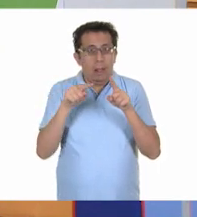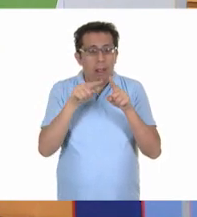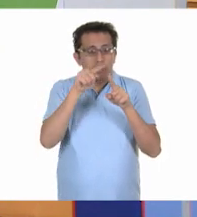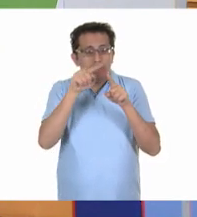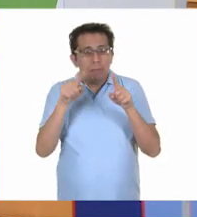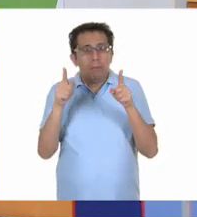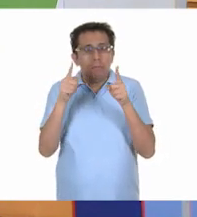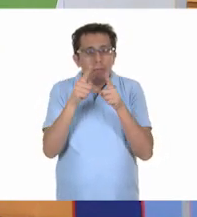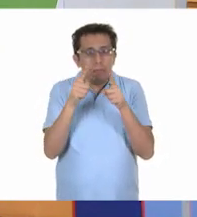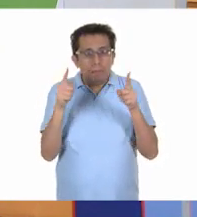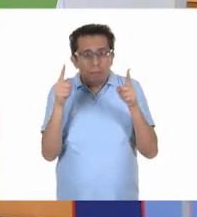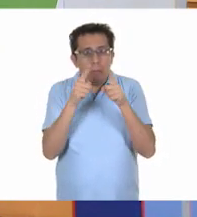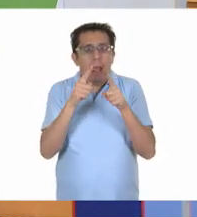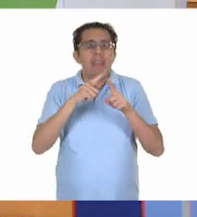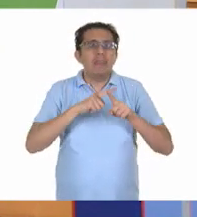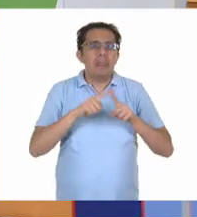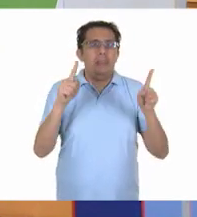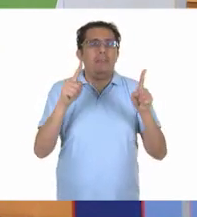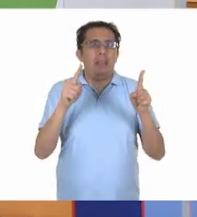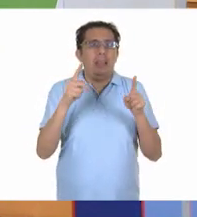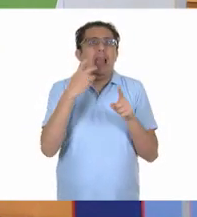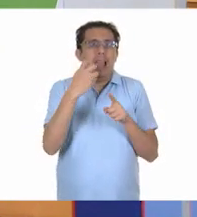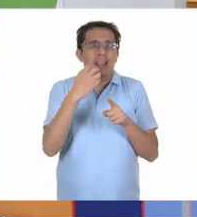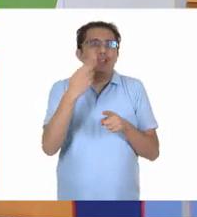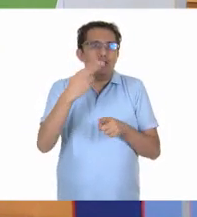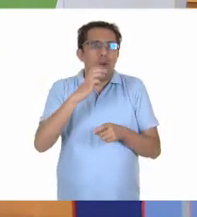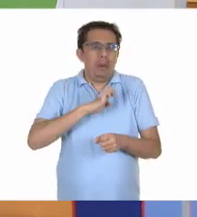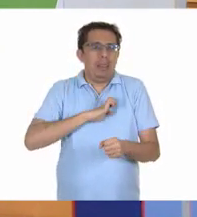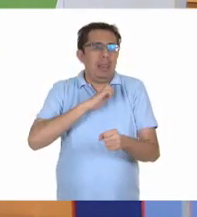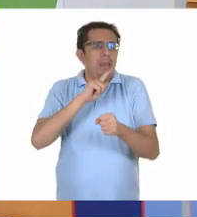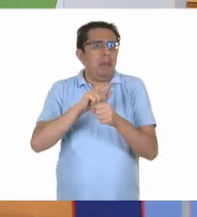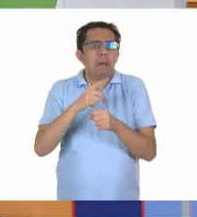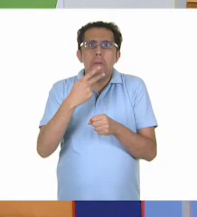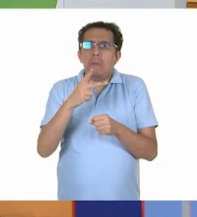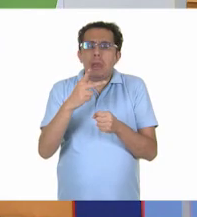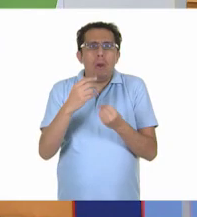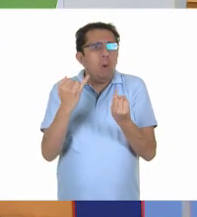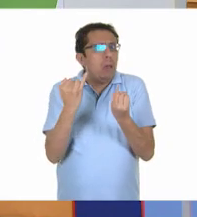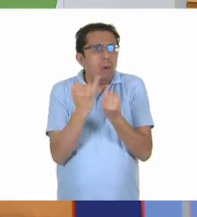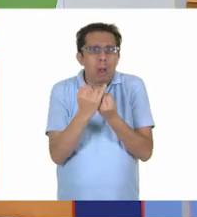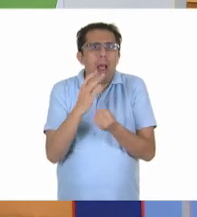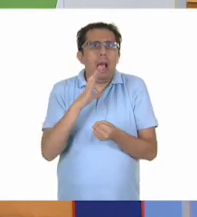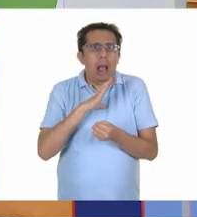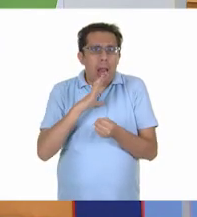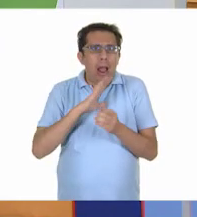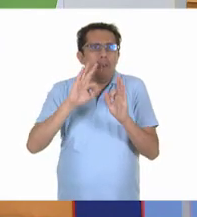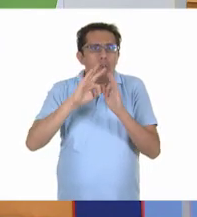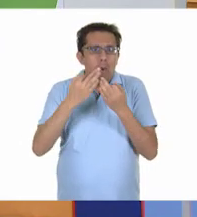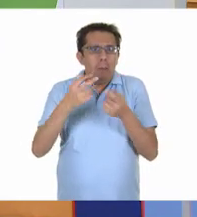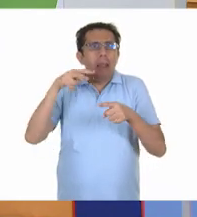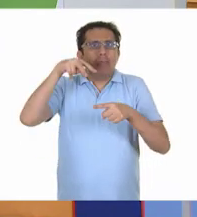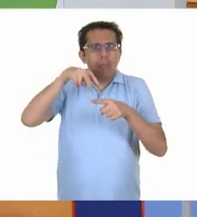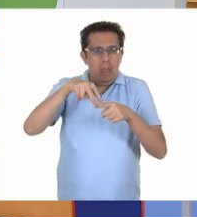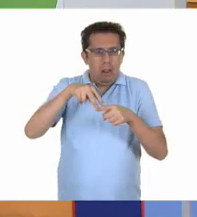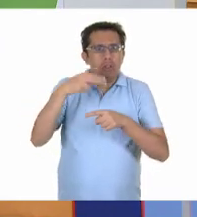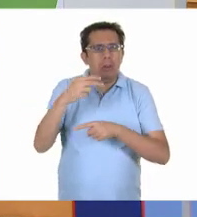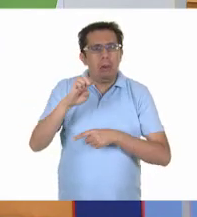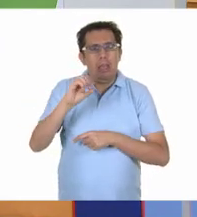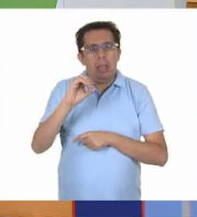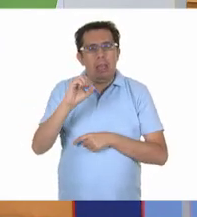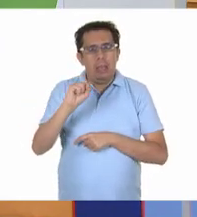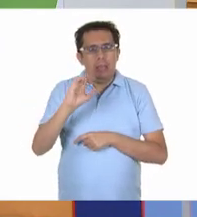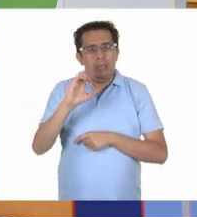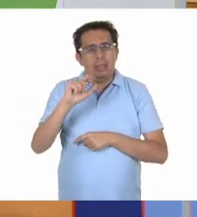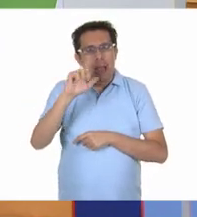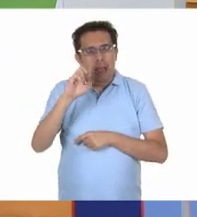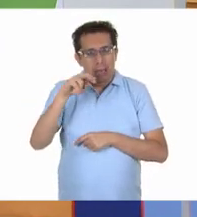diferente tamaño. Por eso tiene ese nombre especial, pero sigue siendo triángulo. Escaleno. ¿Muy bien?